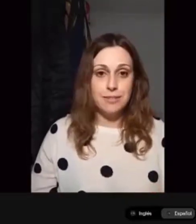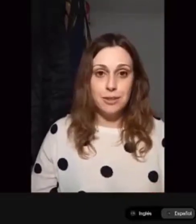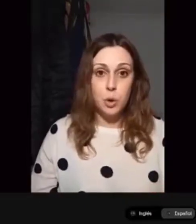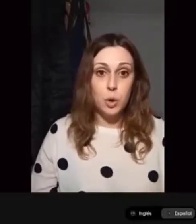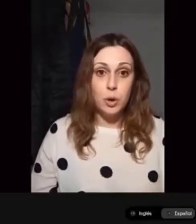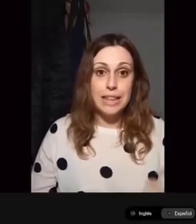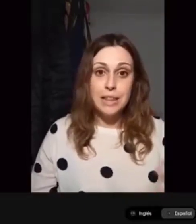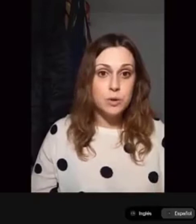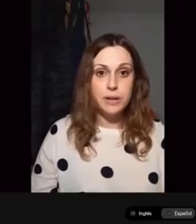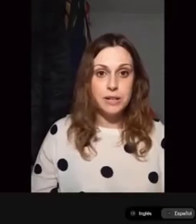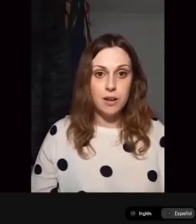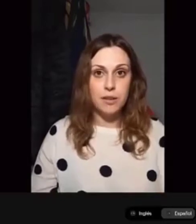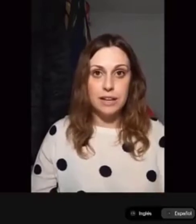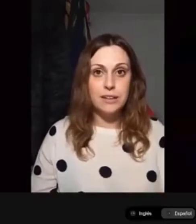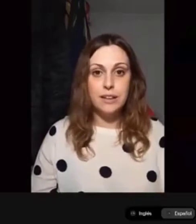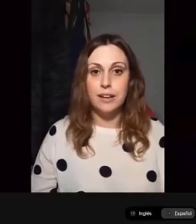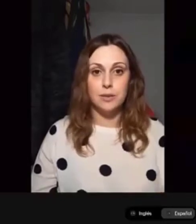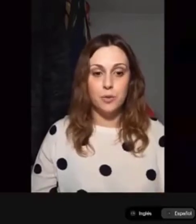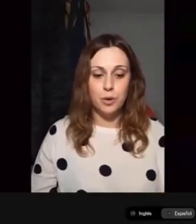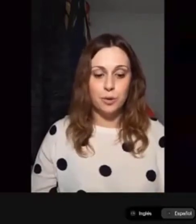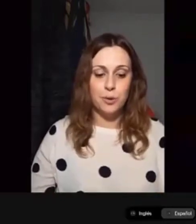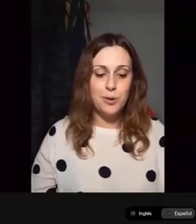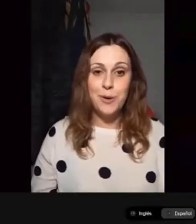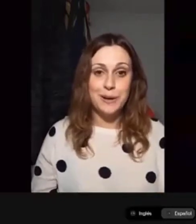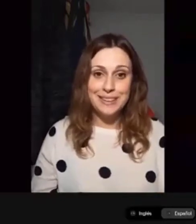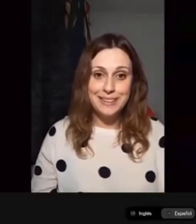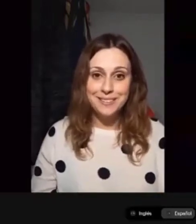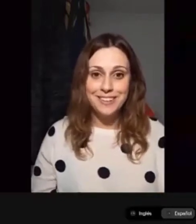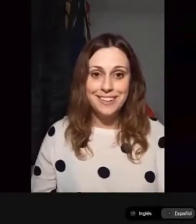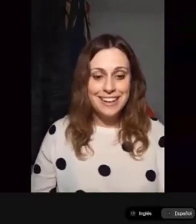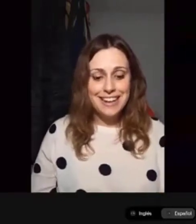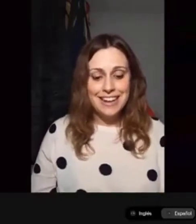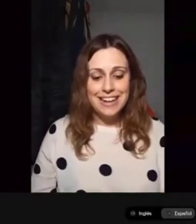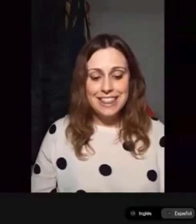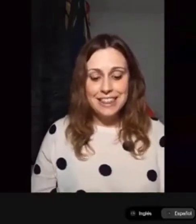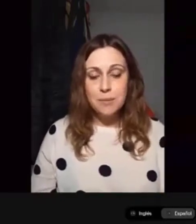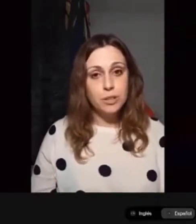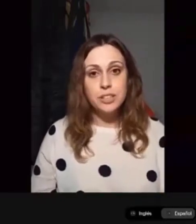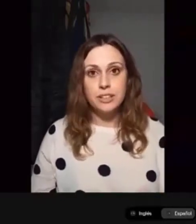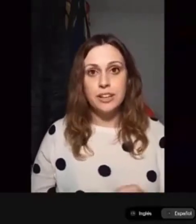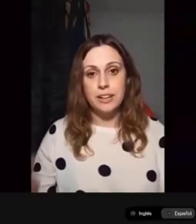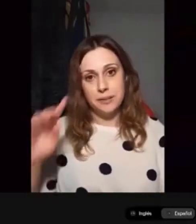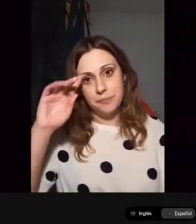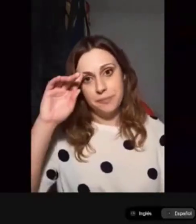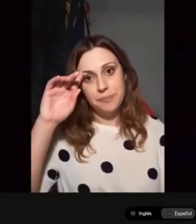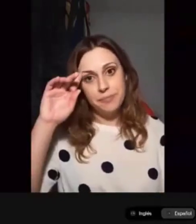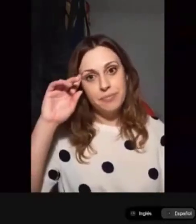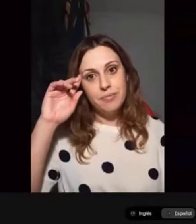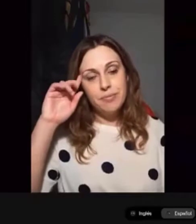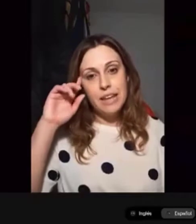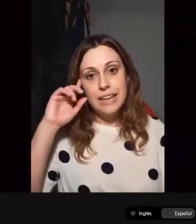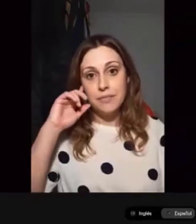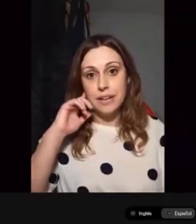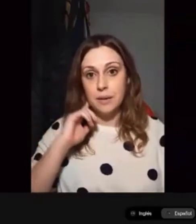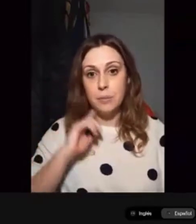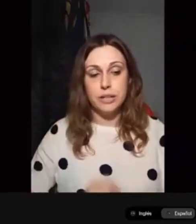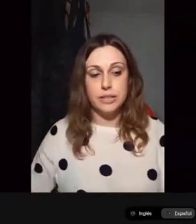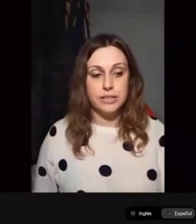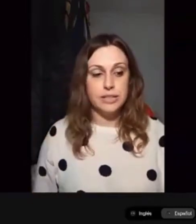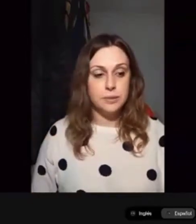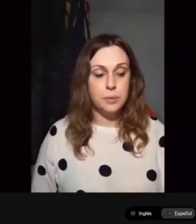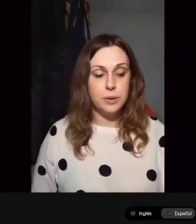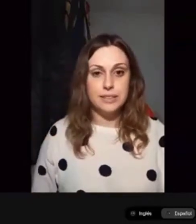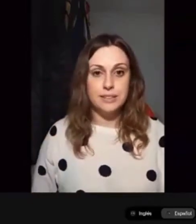pues, todo lo que hicimos para sacarlo adelante, el esfuerzo colectivo que hicimos. Y al